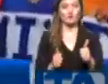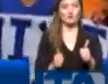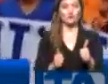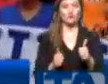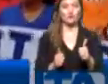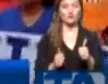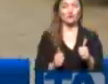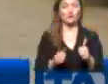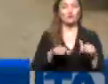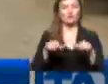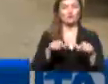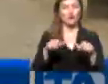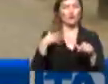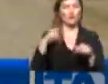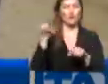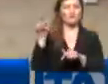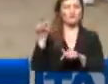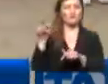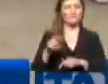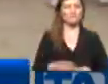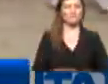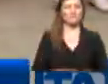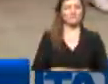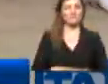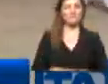hicieron alusión a los gigantes marinos.